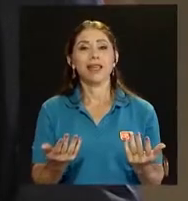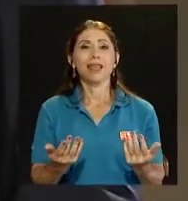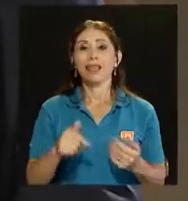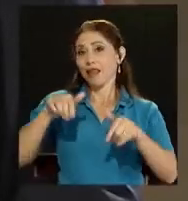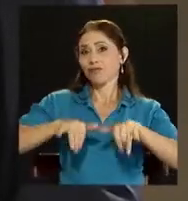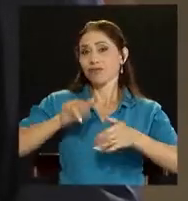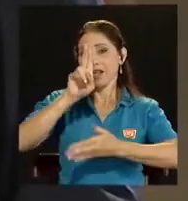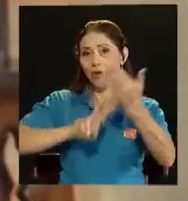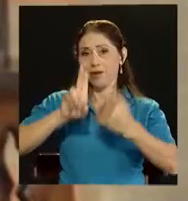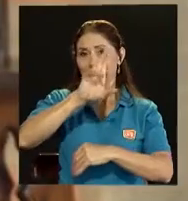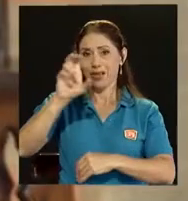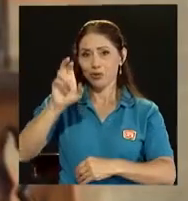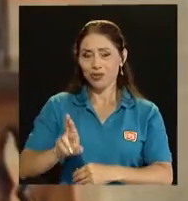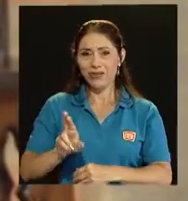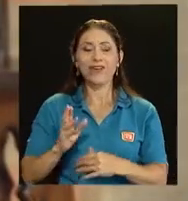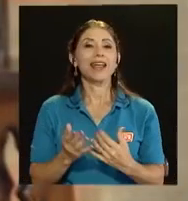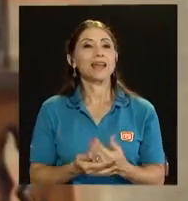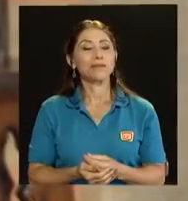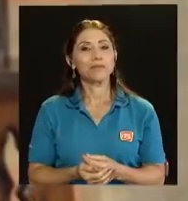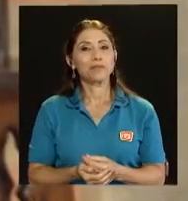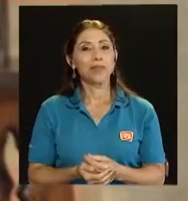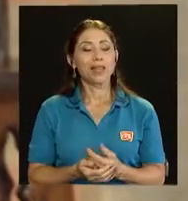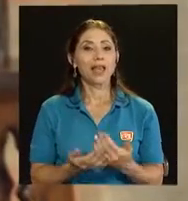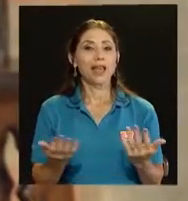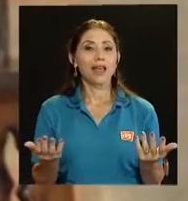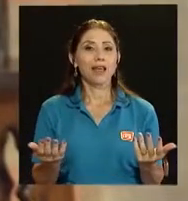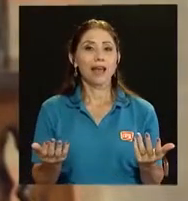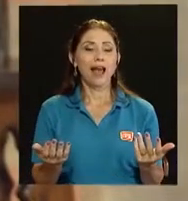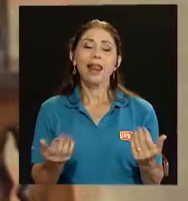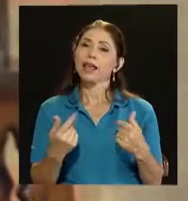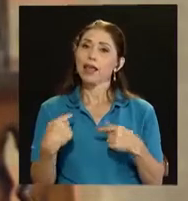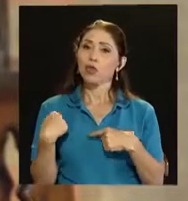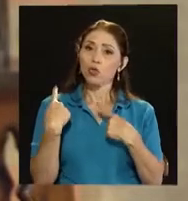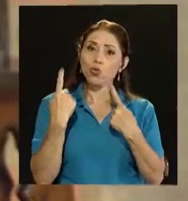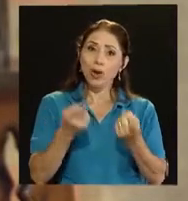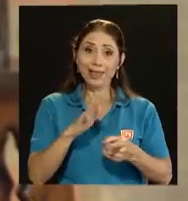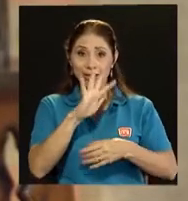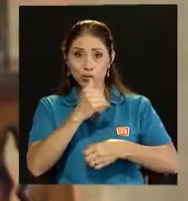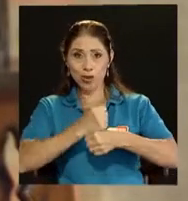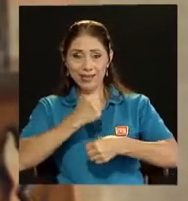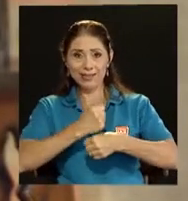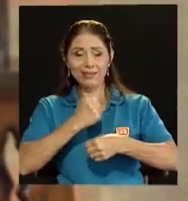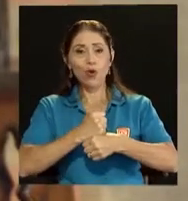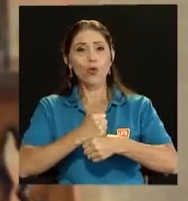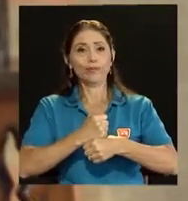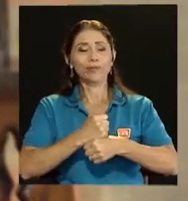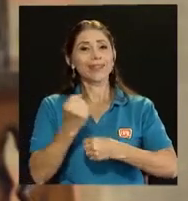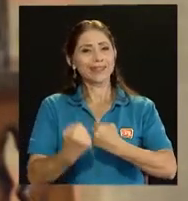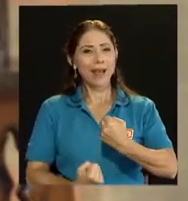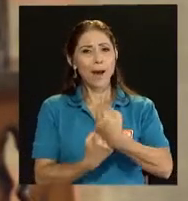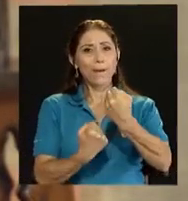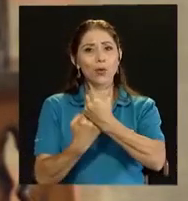la Universidad de Costa Rica, y a la que durante su gestión se ha apoyado